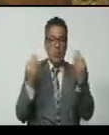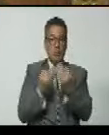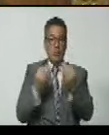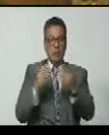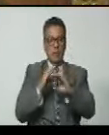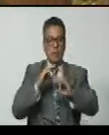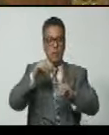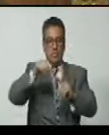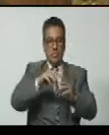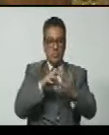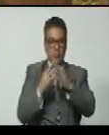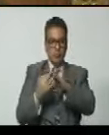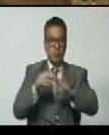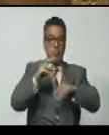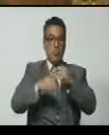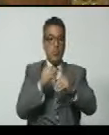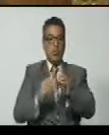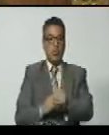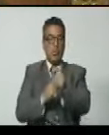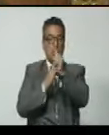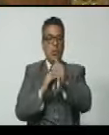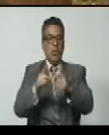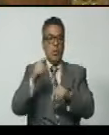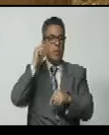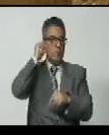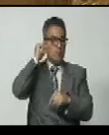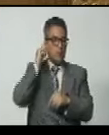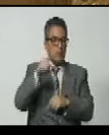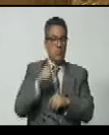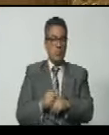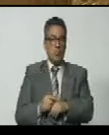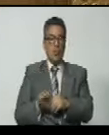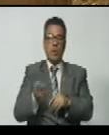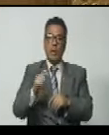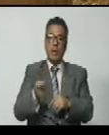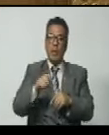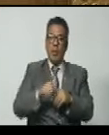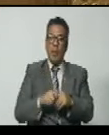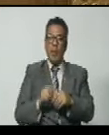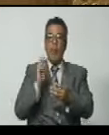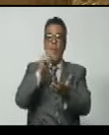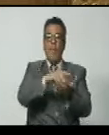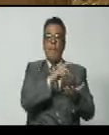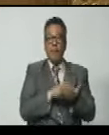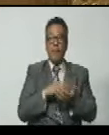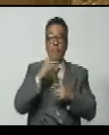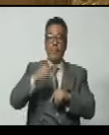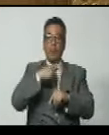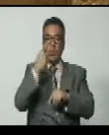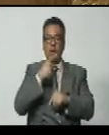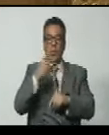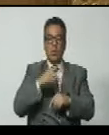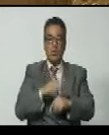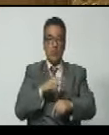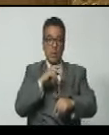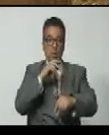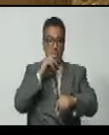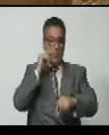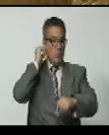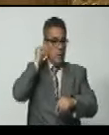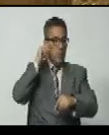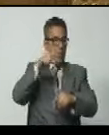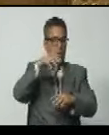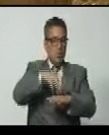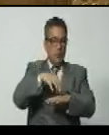la comunidad, asumida desde el liderazgo mujer. El incremento de la participación de la política de la mujer en los espacios de